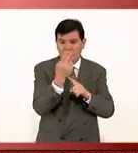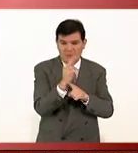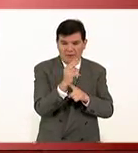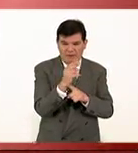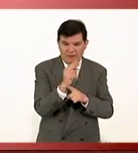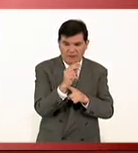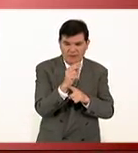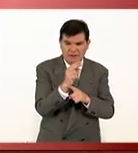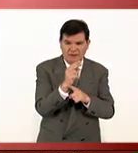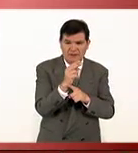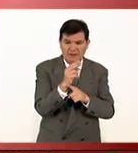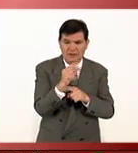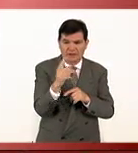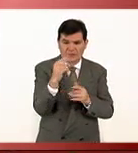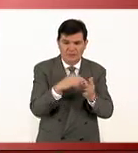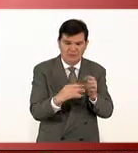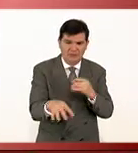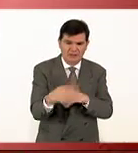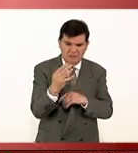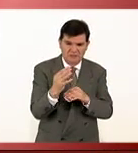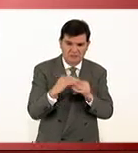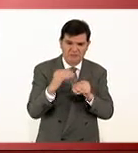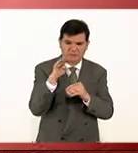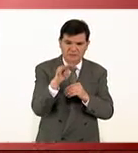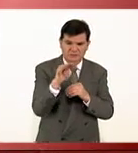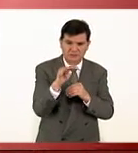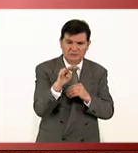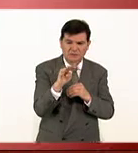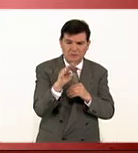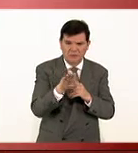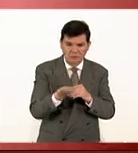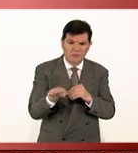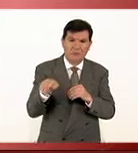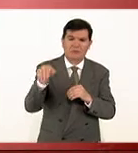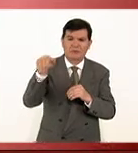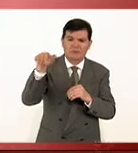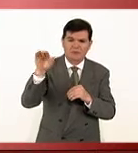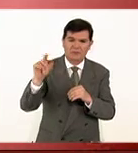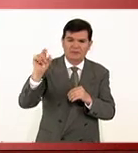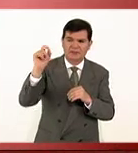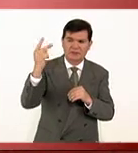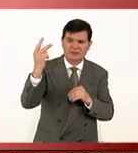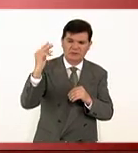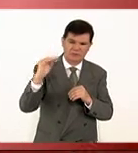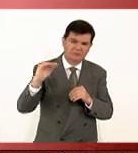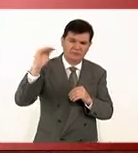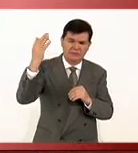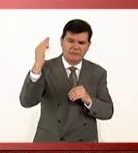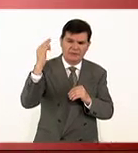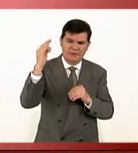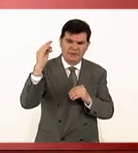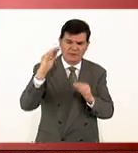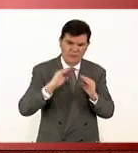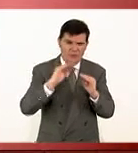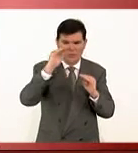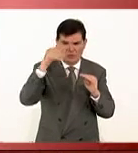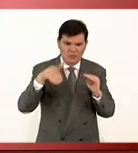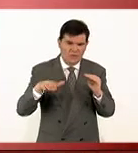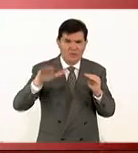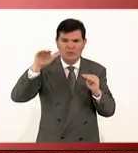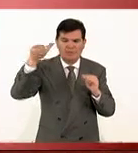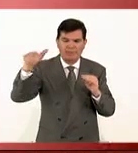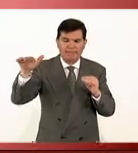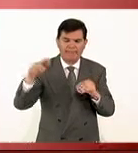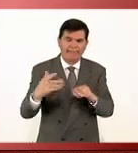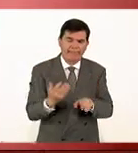noviembre del 14 ya reporta 19 puntos, picos de hasta 22 en febrero, es decir, en la